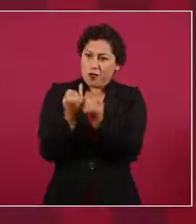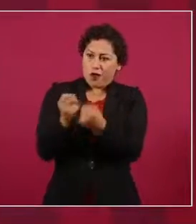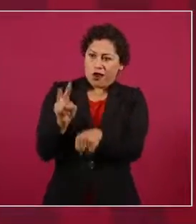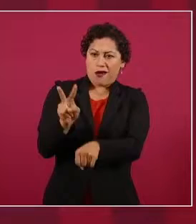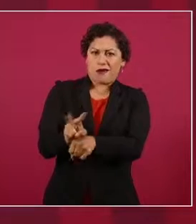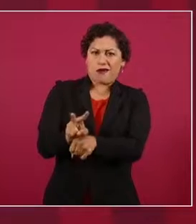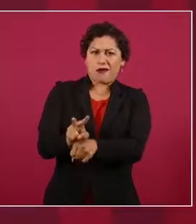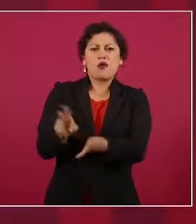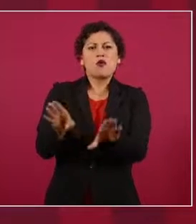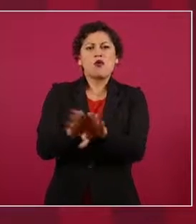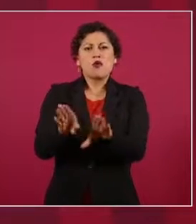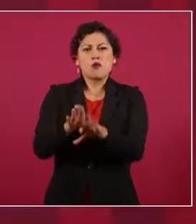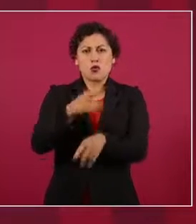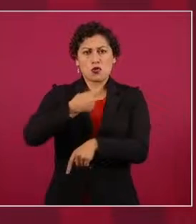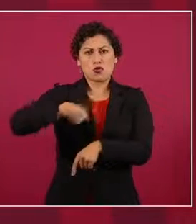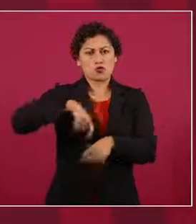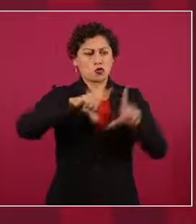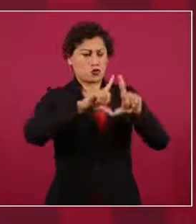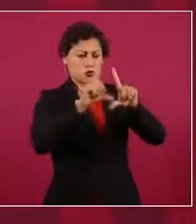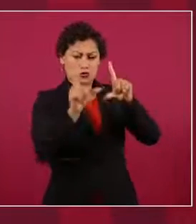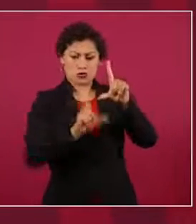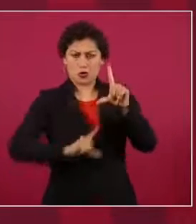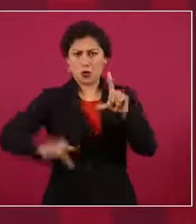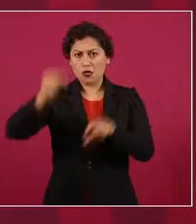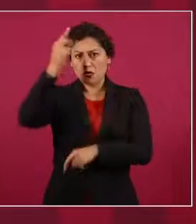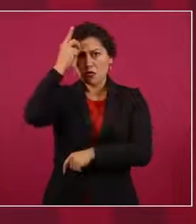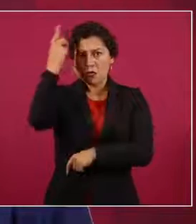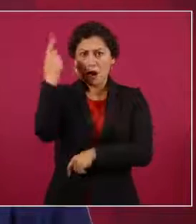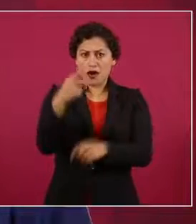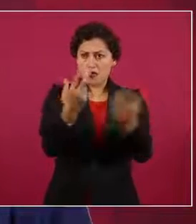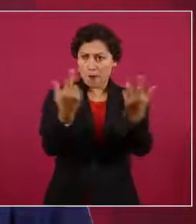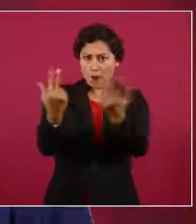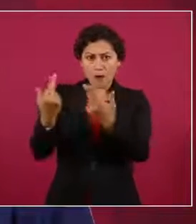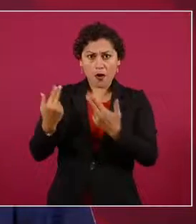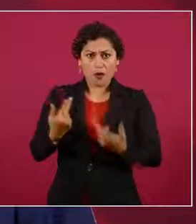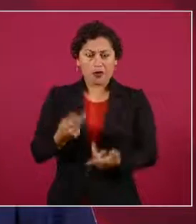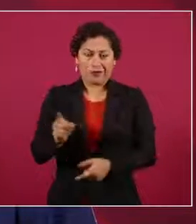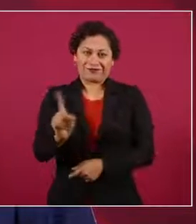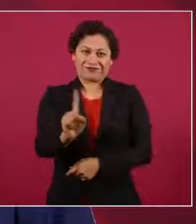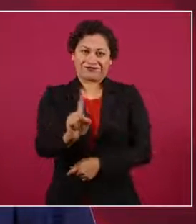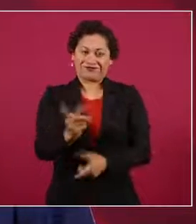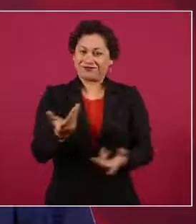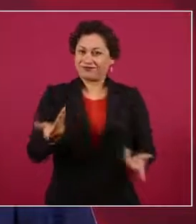Si eso es lo que a veces